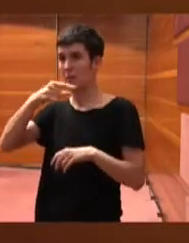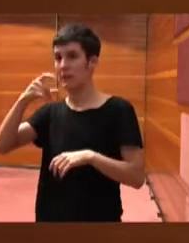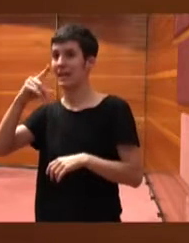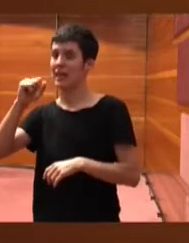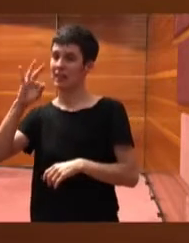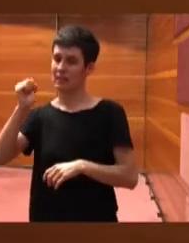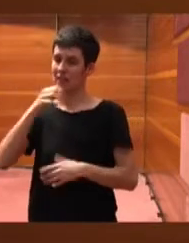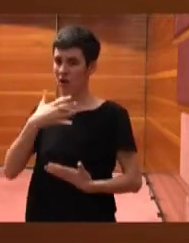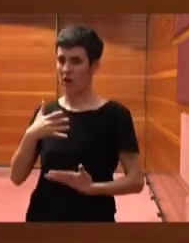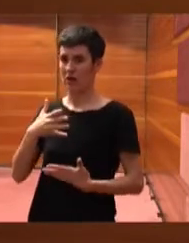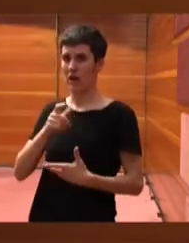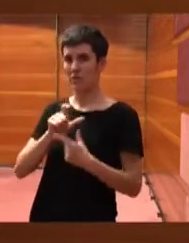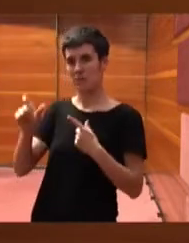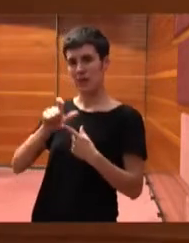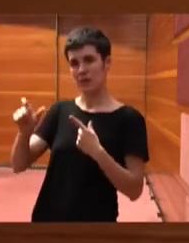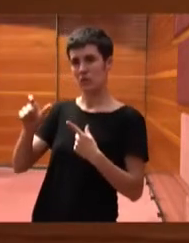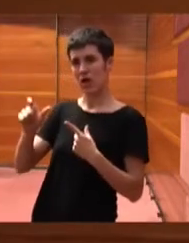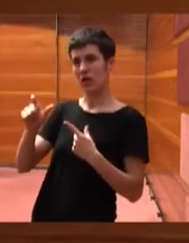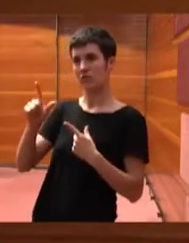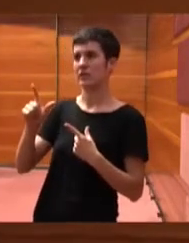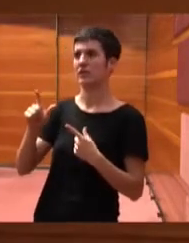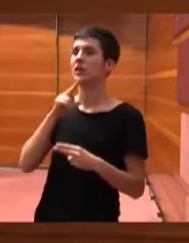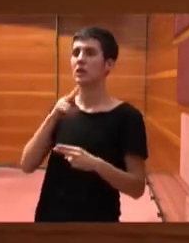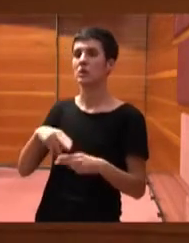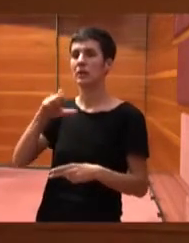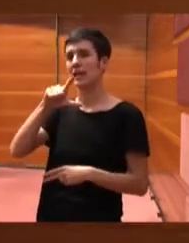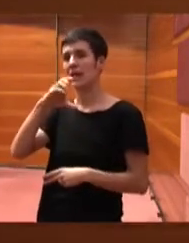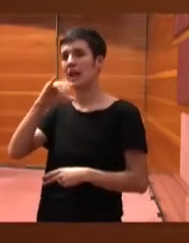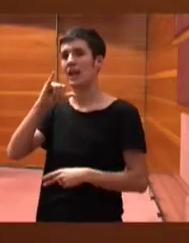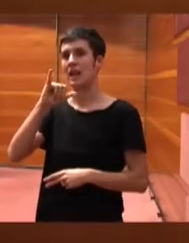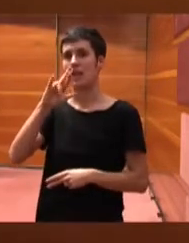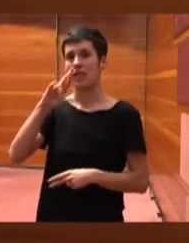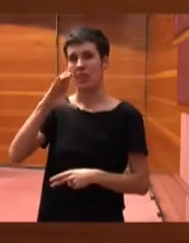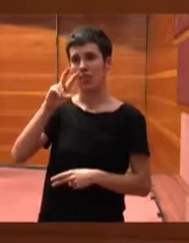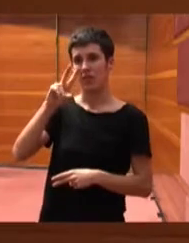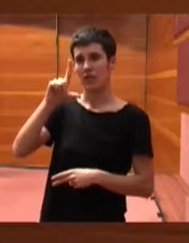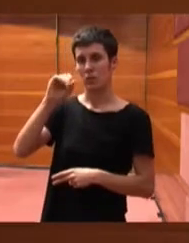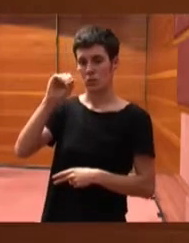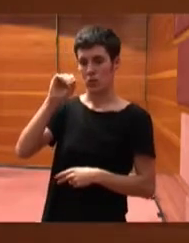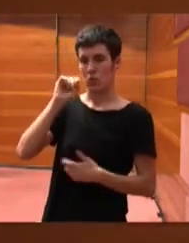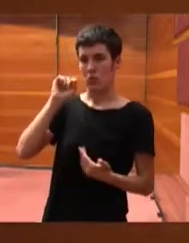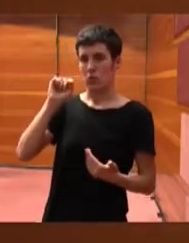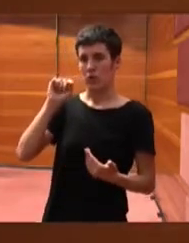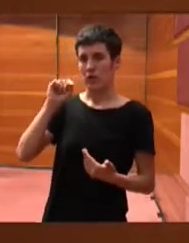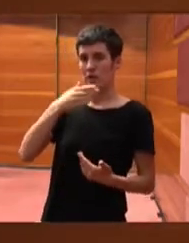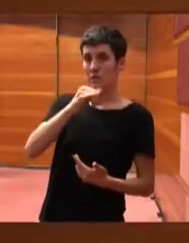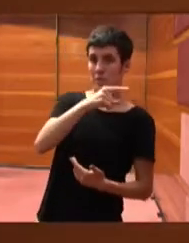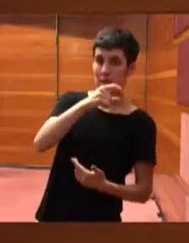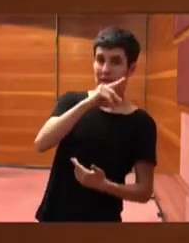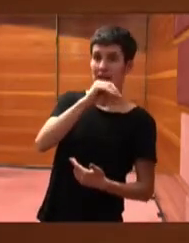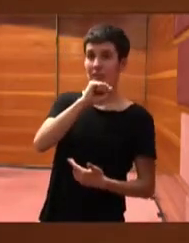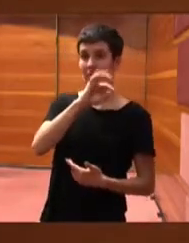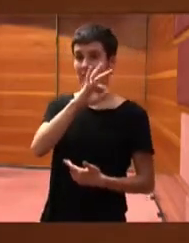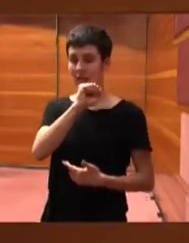el cine de Tom Hanks, El Círculo. No sé si no. No. ¿Cómo convive Big Data con la